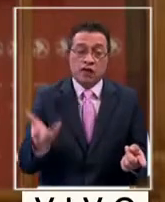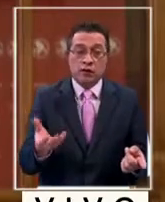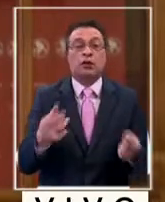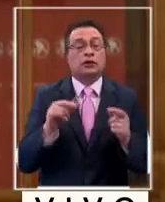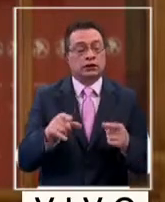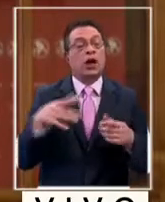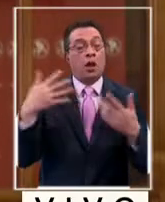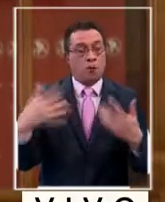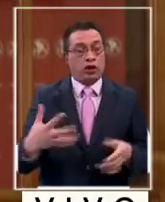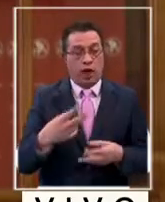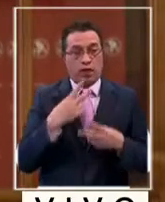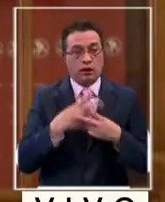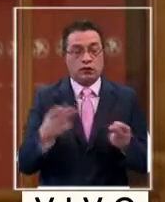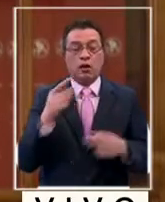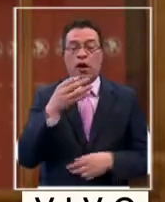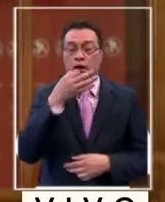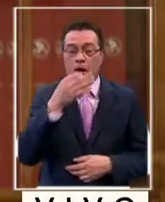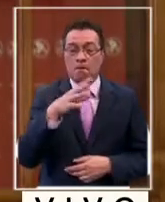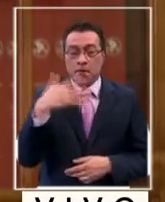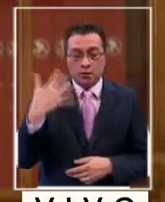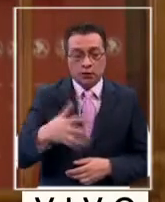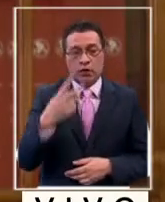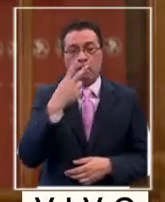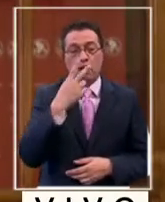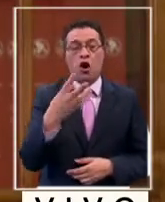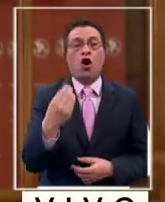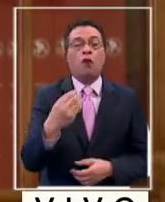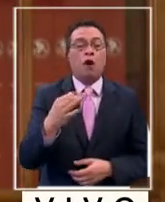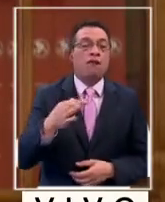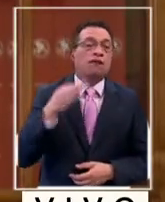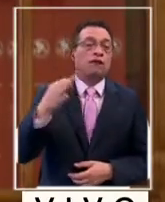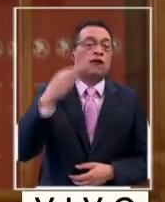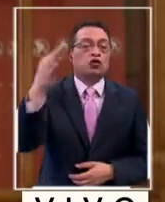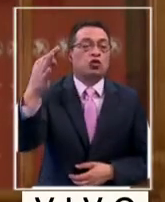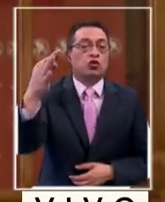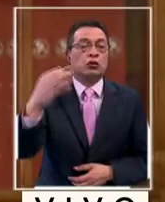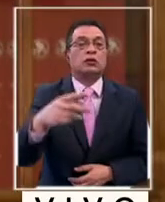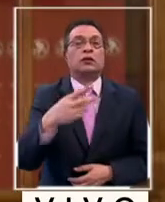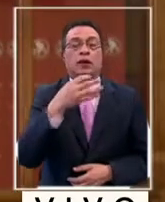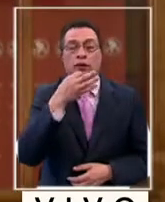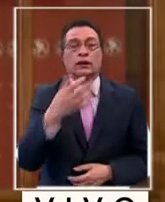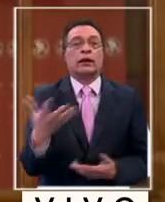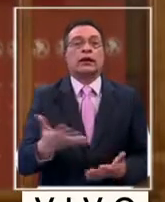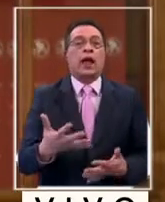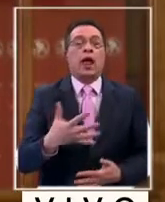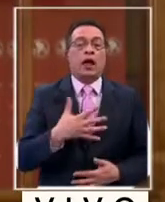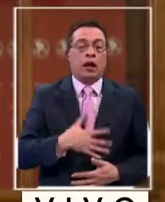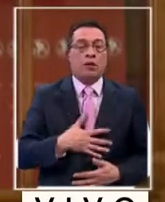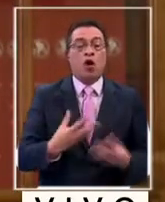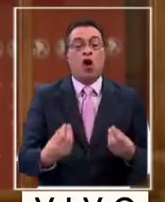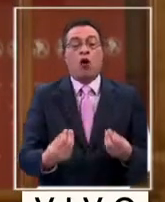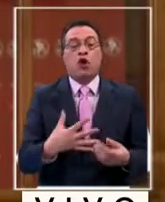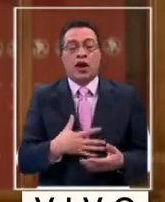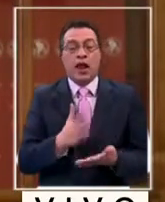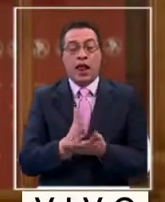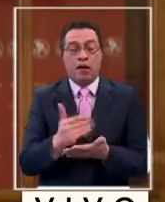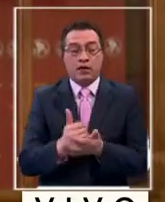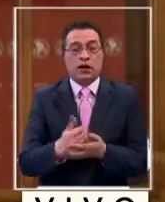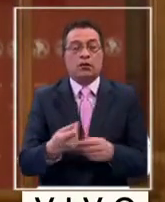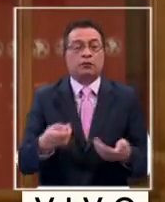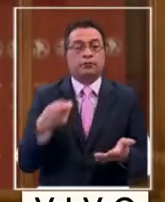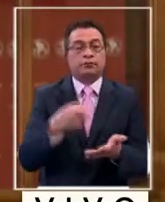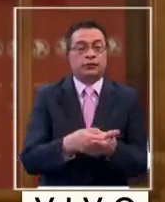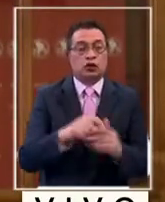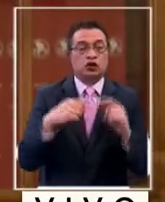Y acá lo central es cómo miramos hacia el futuro en términos de decir, bueno, ¿qué queremos, cómo queremos administrar el patrimonio partidario de